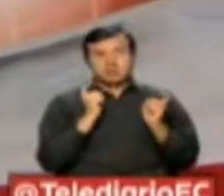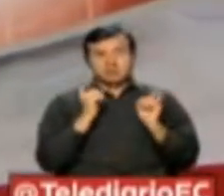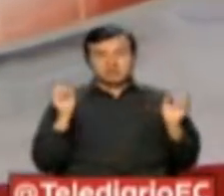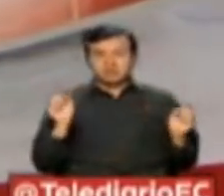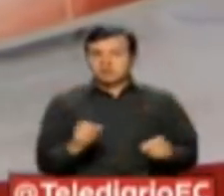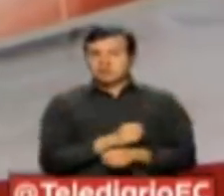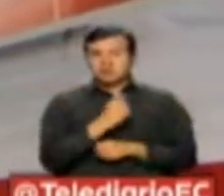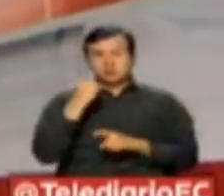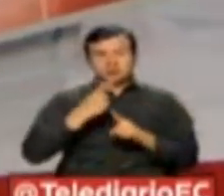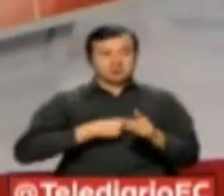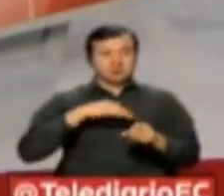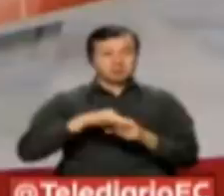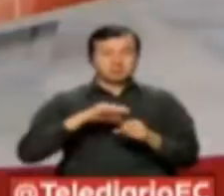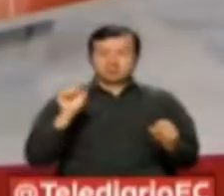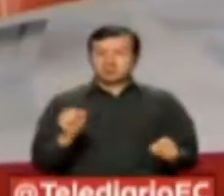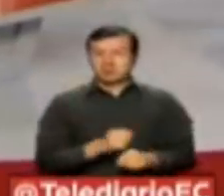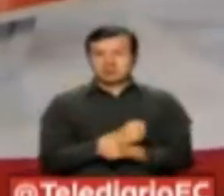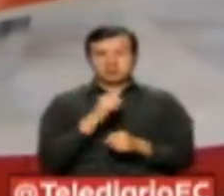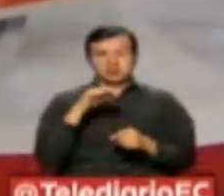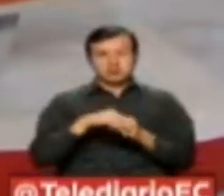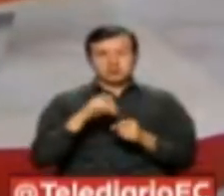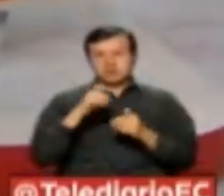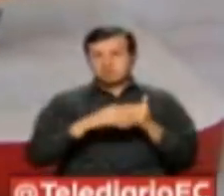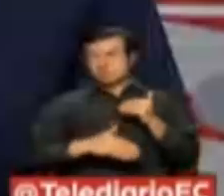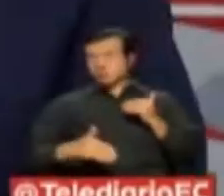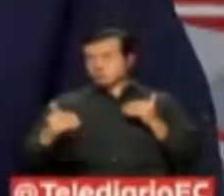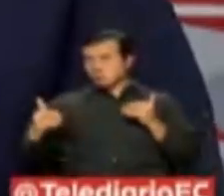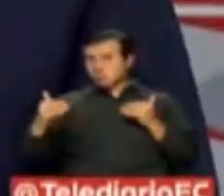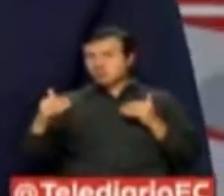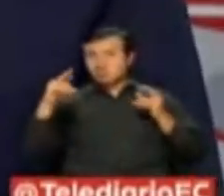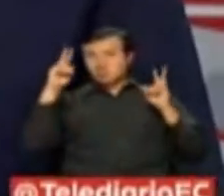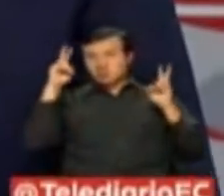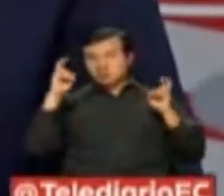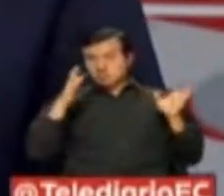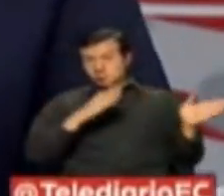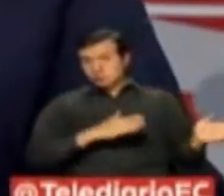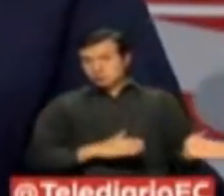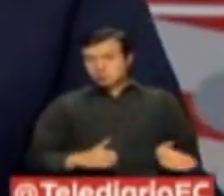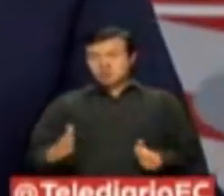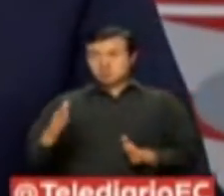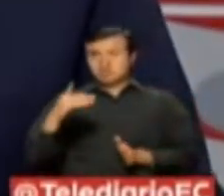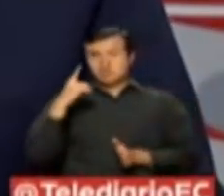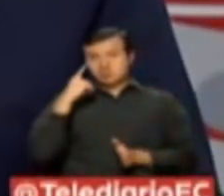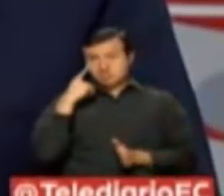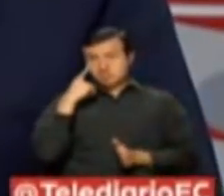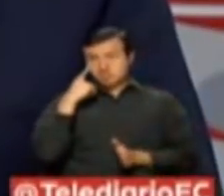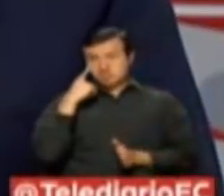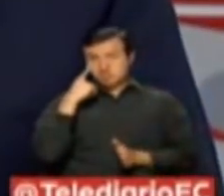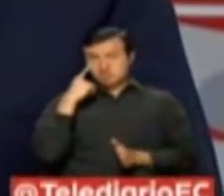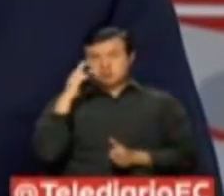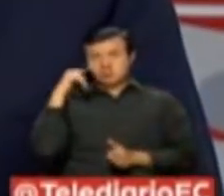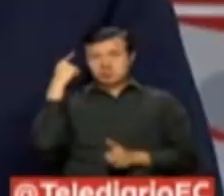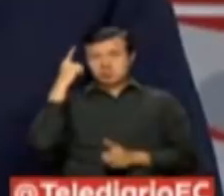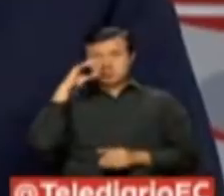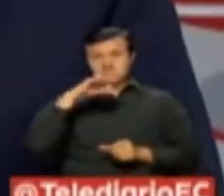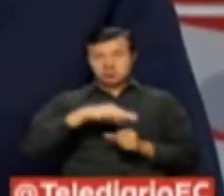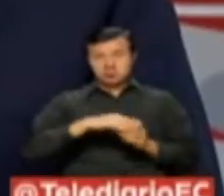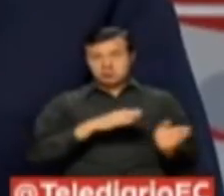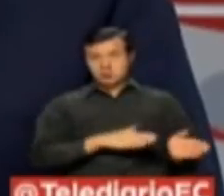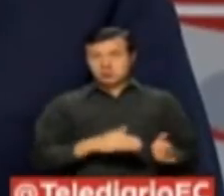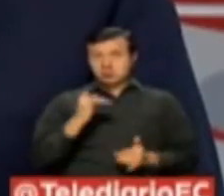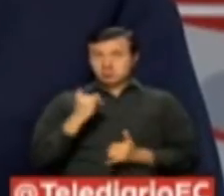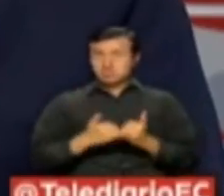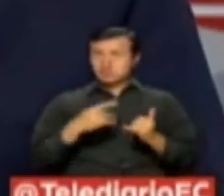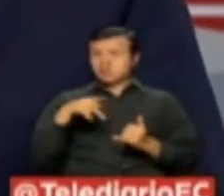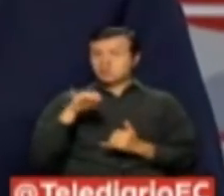no puede haber un mes de elección las elecciones tiene esos serán los términos en los que nos enfrentaremos a este próximo proceso comentario